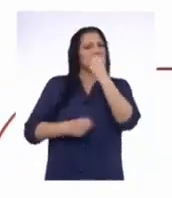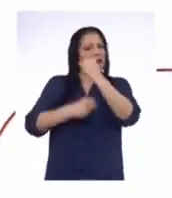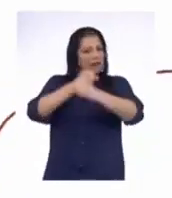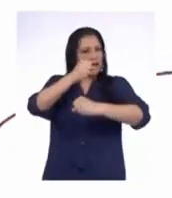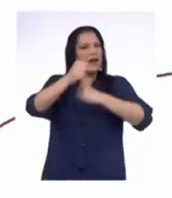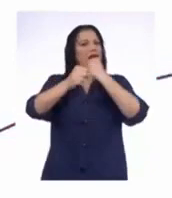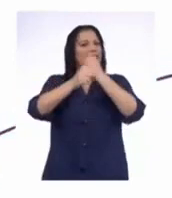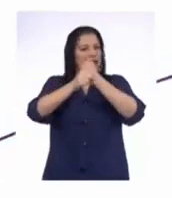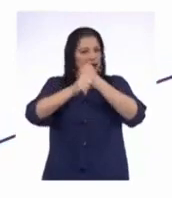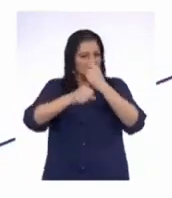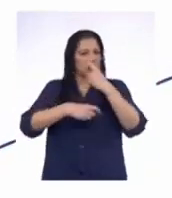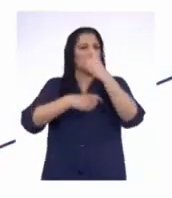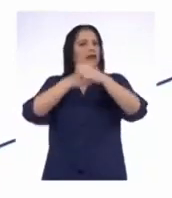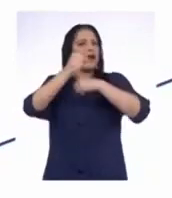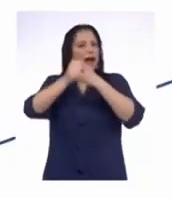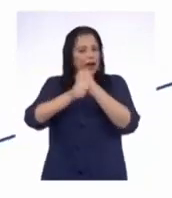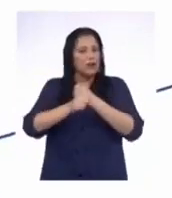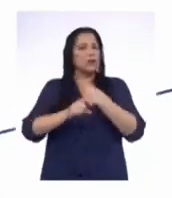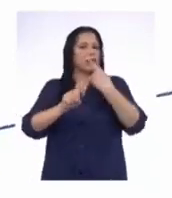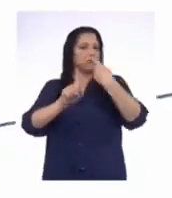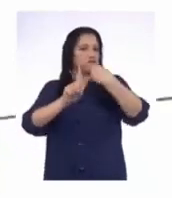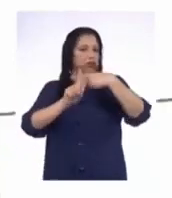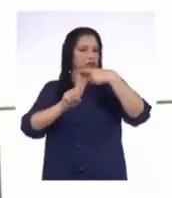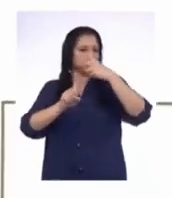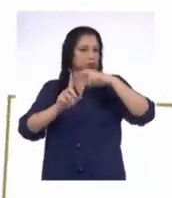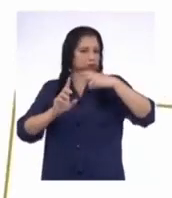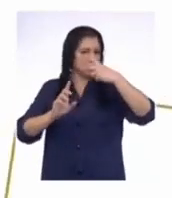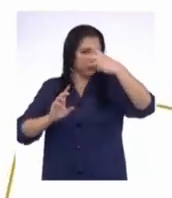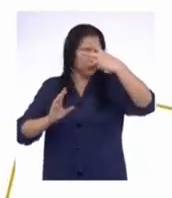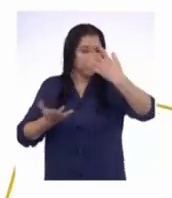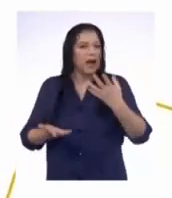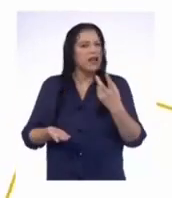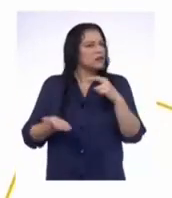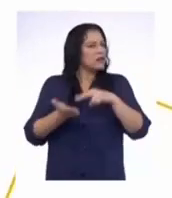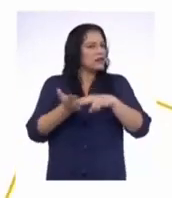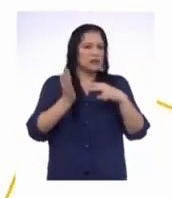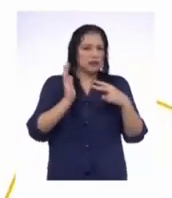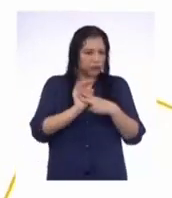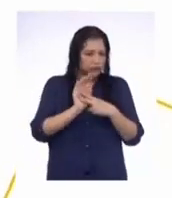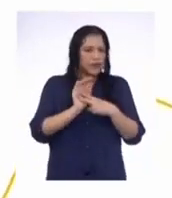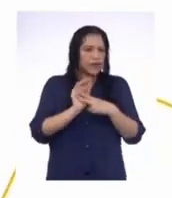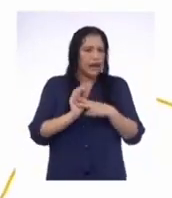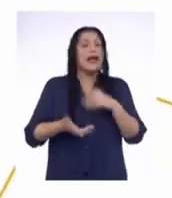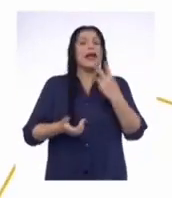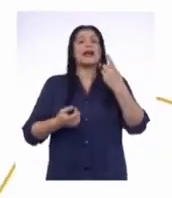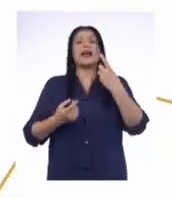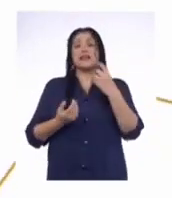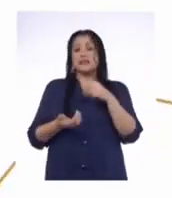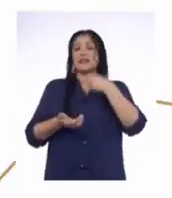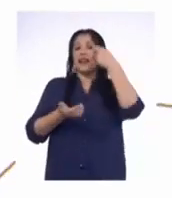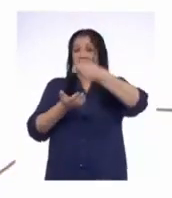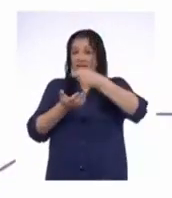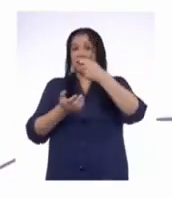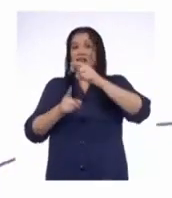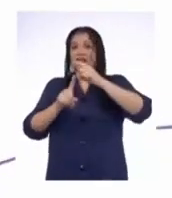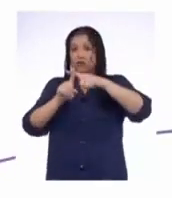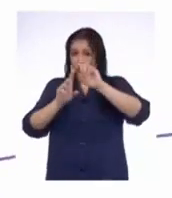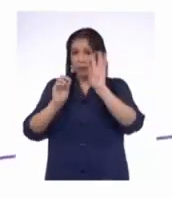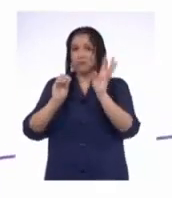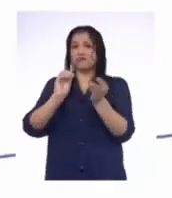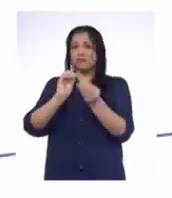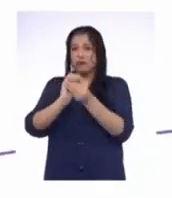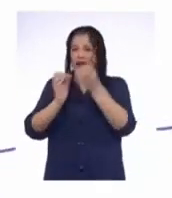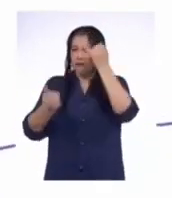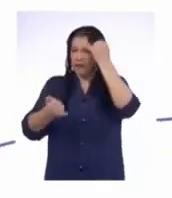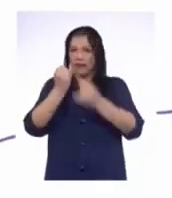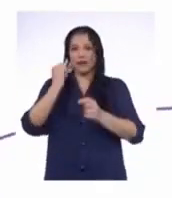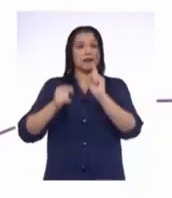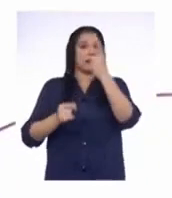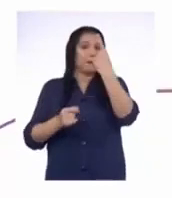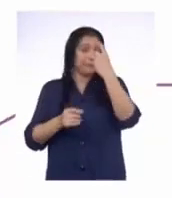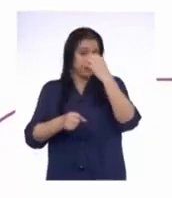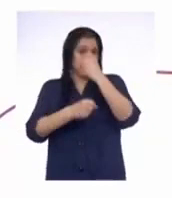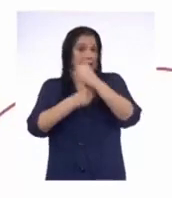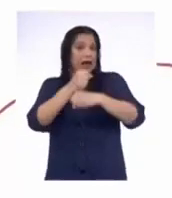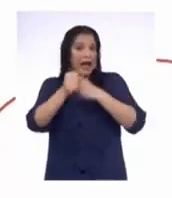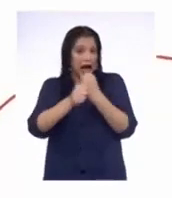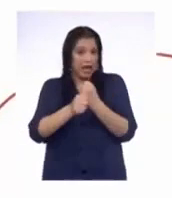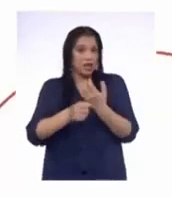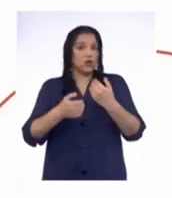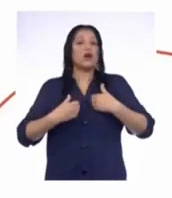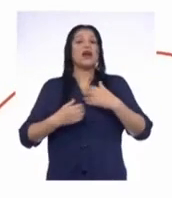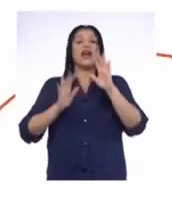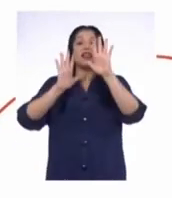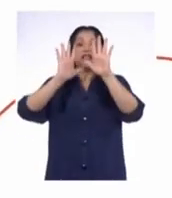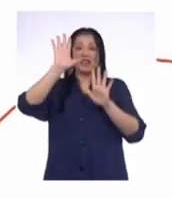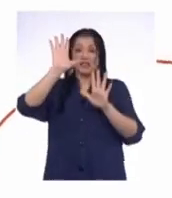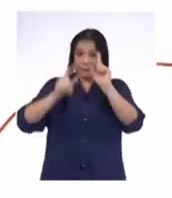que transcurre va en aumento. Es decir, este sí se capitaliza. Al finalizar el primer año, gana 10